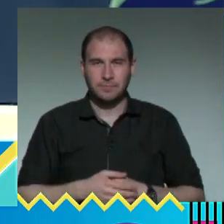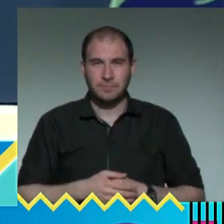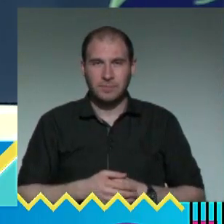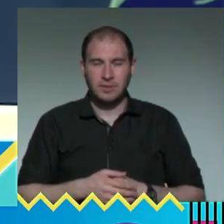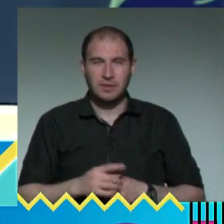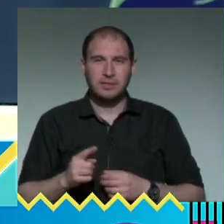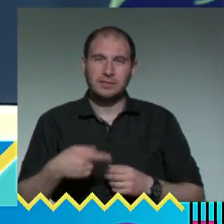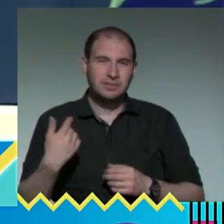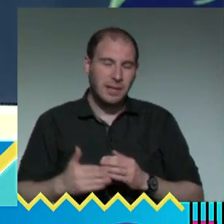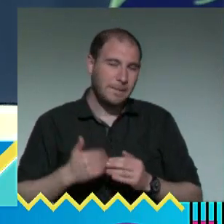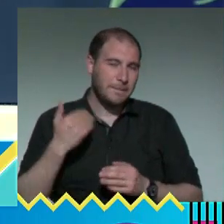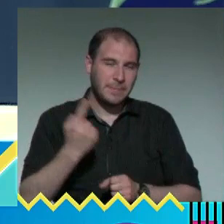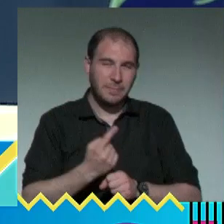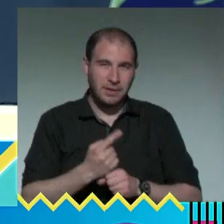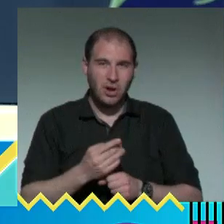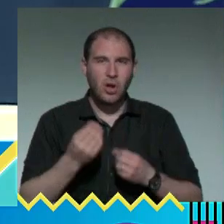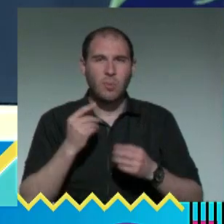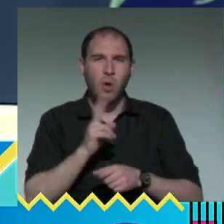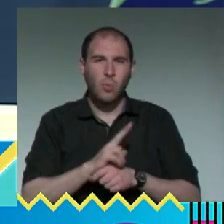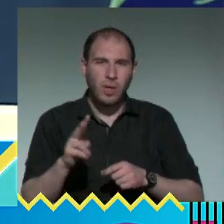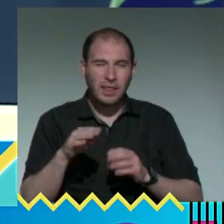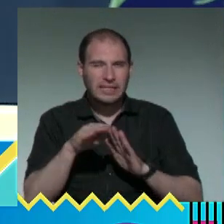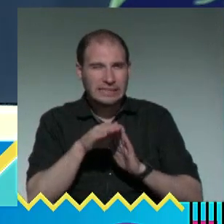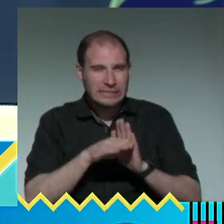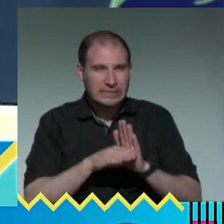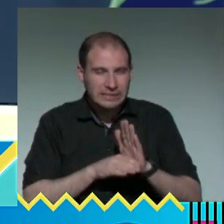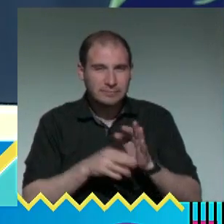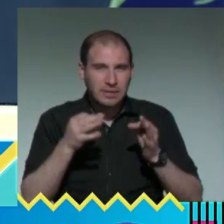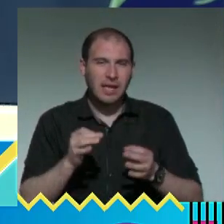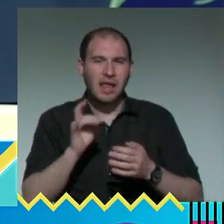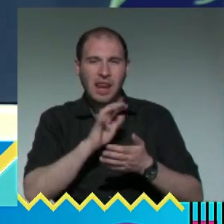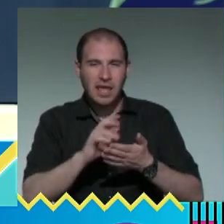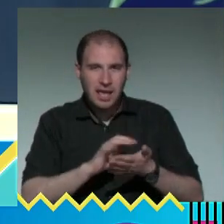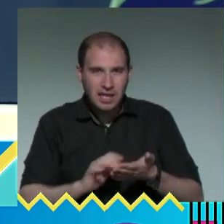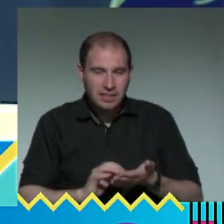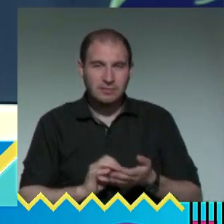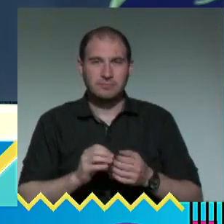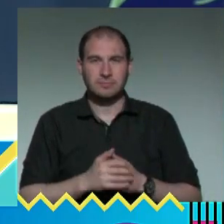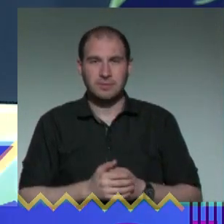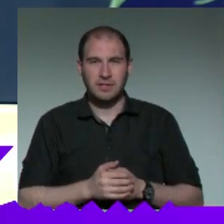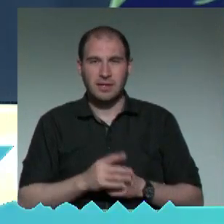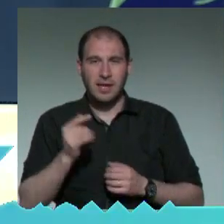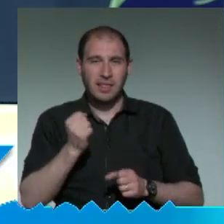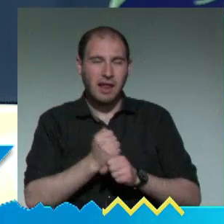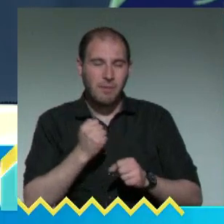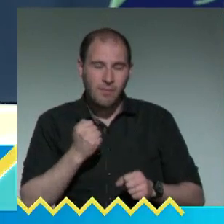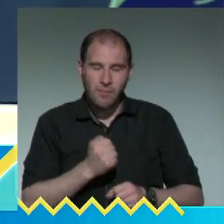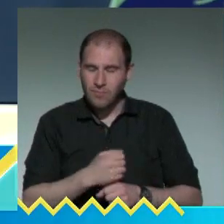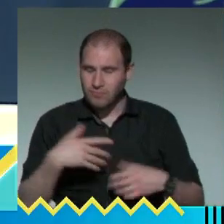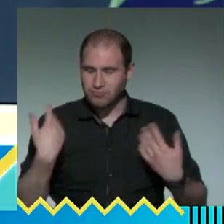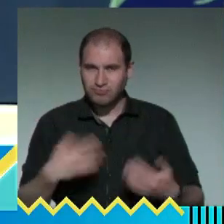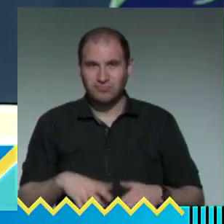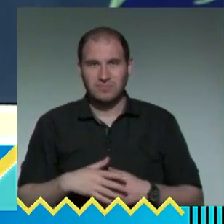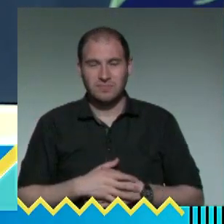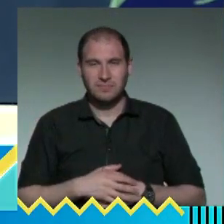al frente, cómo cuidaban cada detalle, las letras, Había un laburo muy grande,